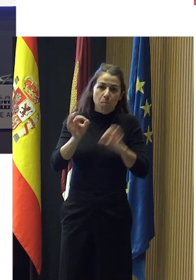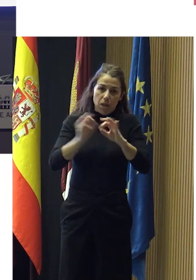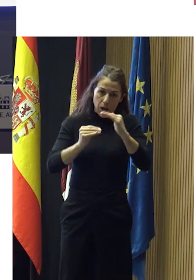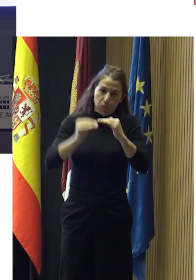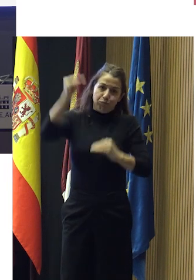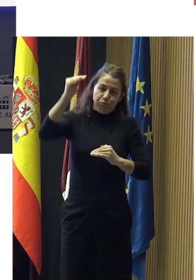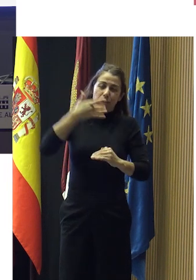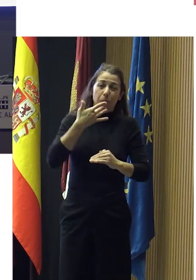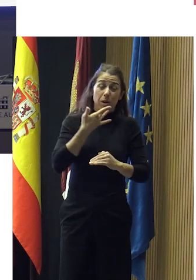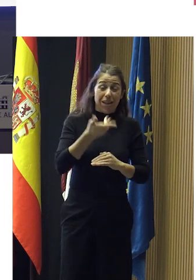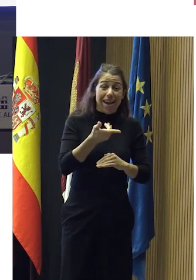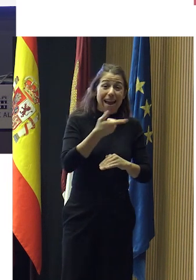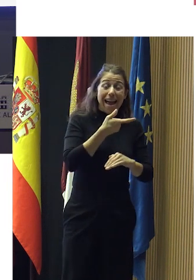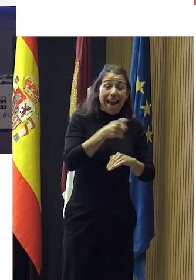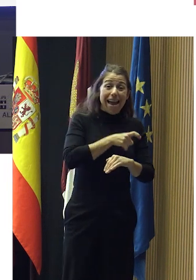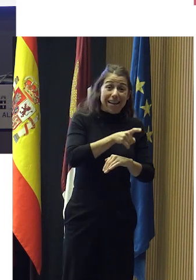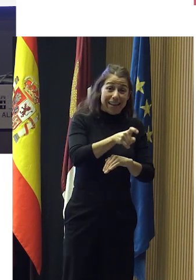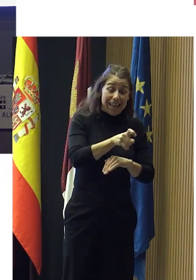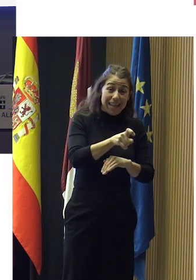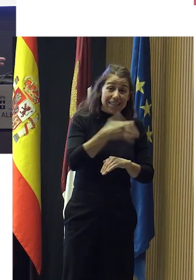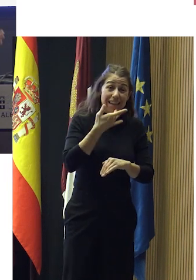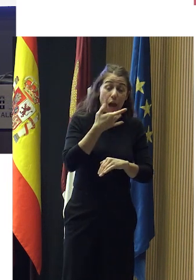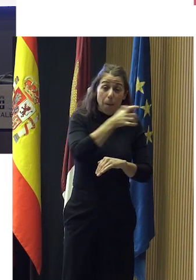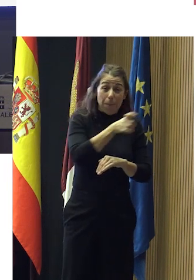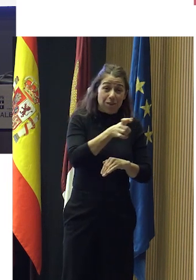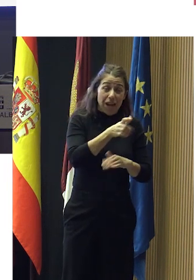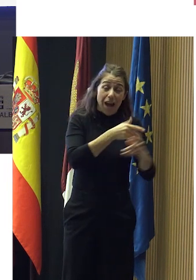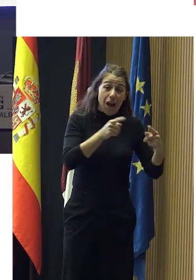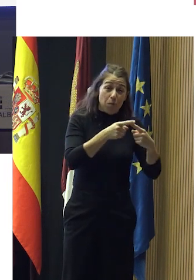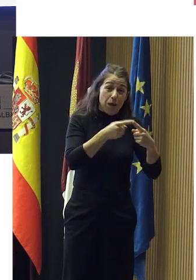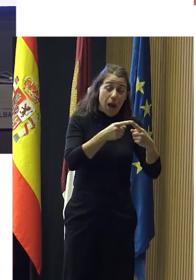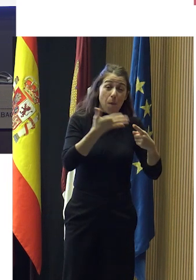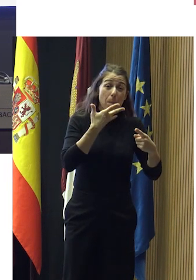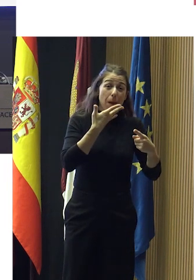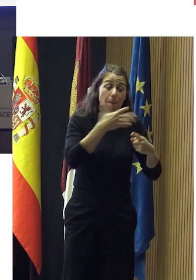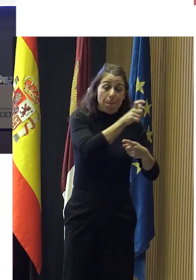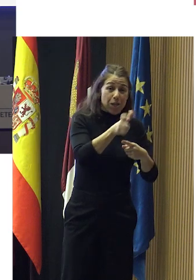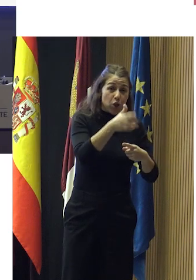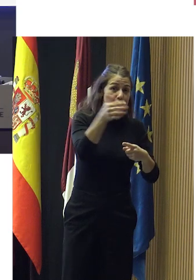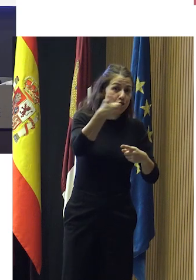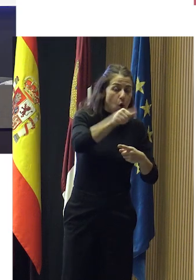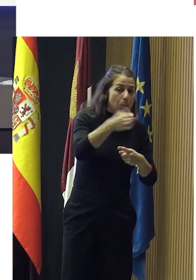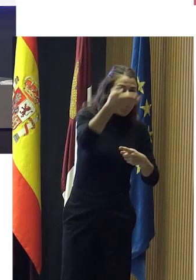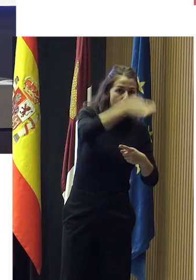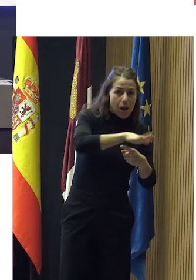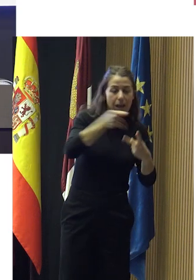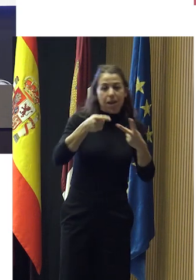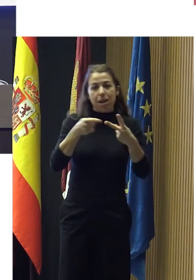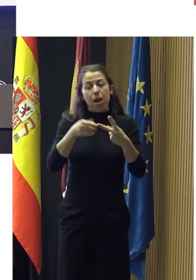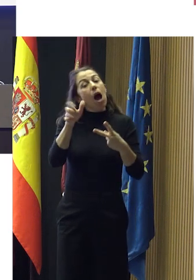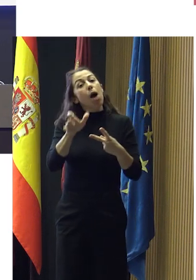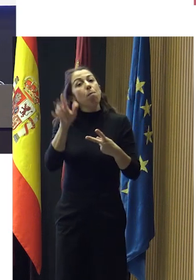De hecho, el cáncer es la primera causa de muerte en hombres y la segunda causa de muerte en mujeres, justo detrás de las